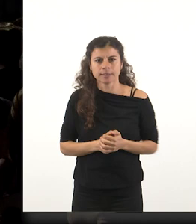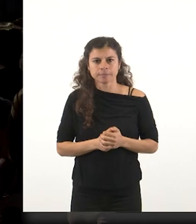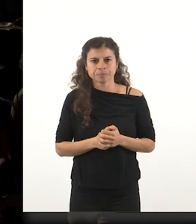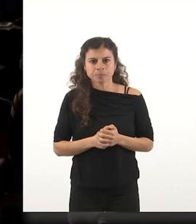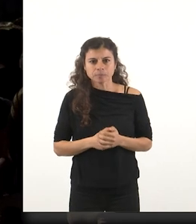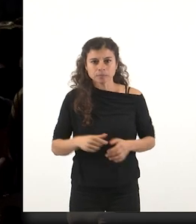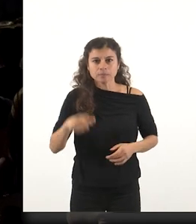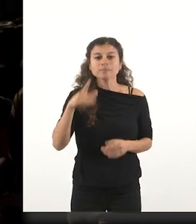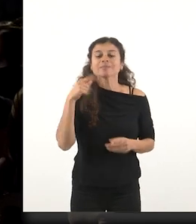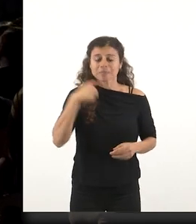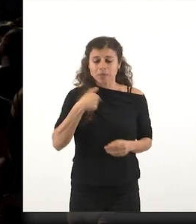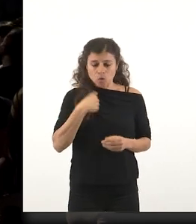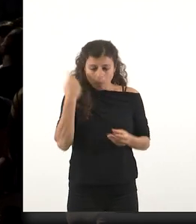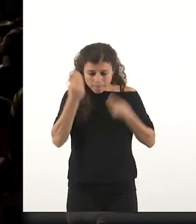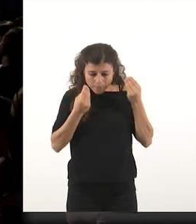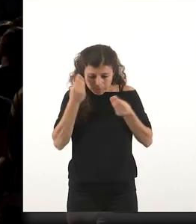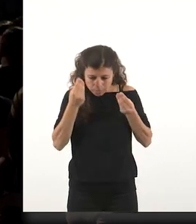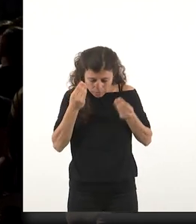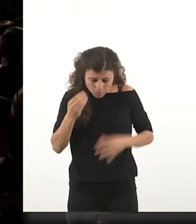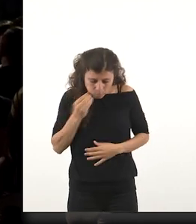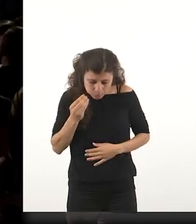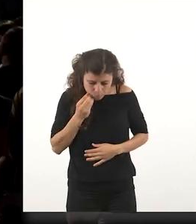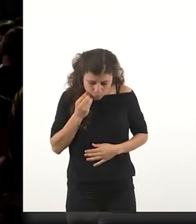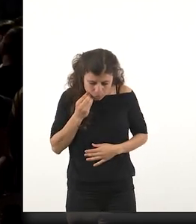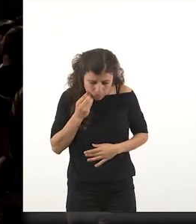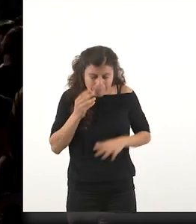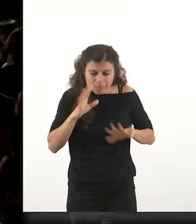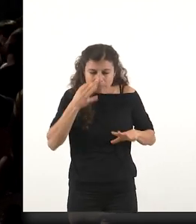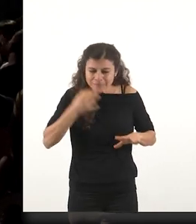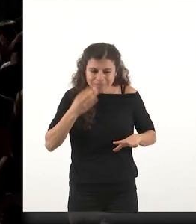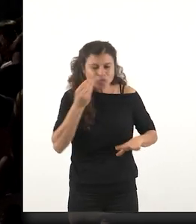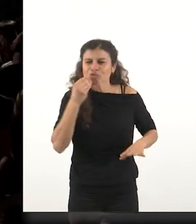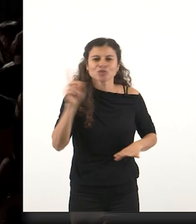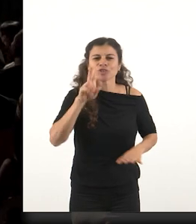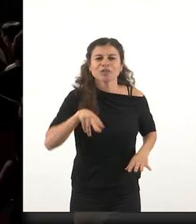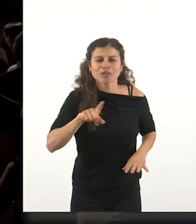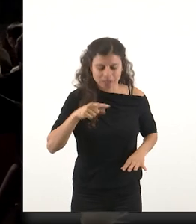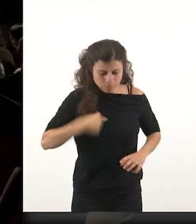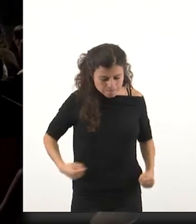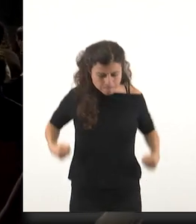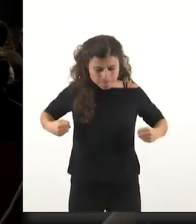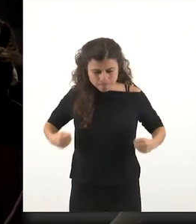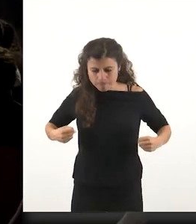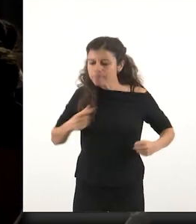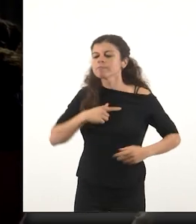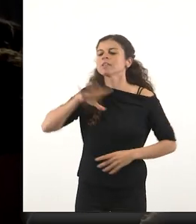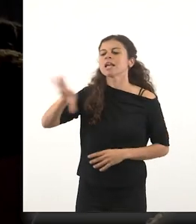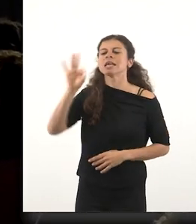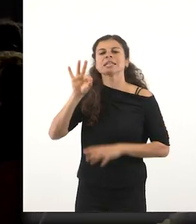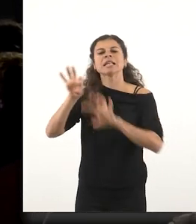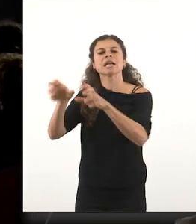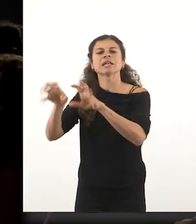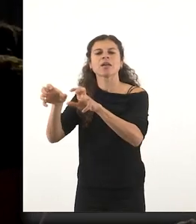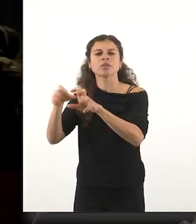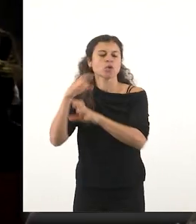Que no era tan tonta como él me decía, señora. Agarré valor y elegí la radio. Y ahí fue cuando me intentó matar dos veces, que por qué no